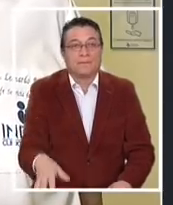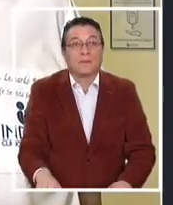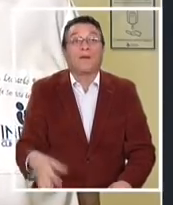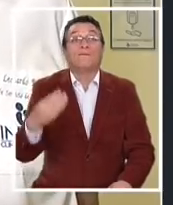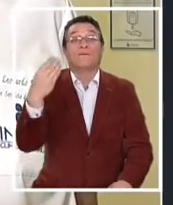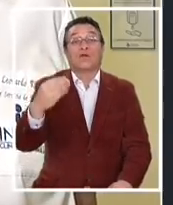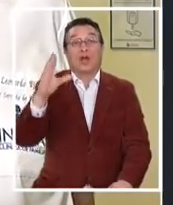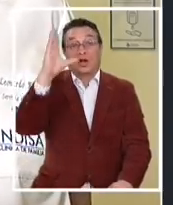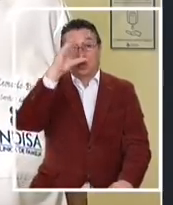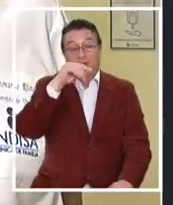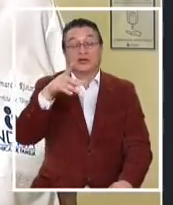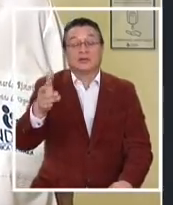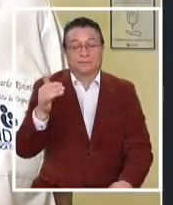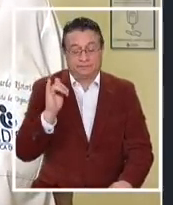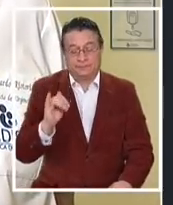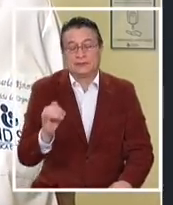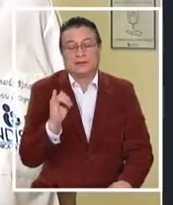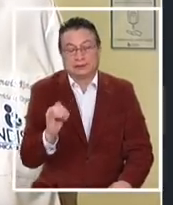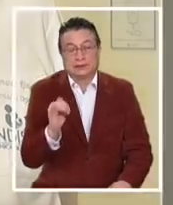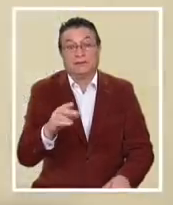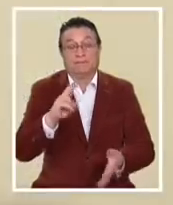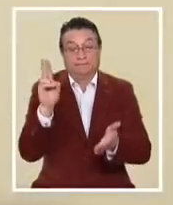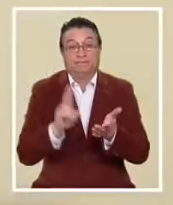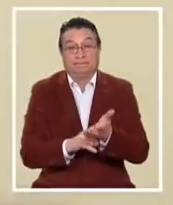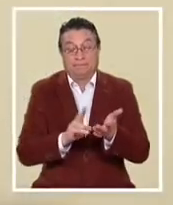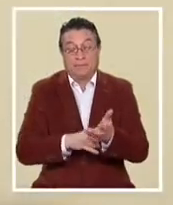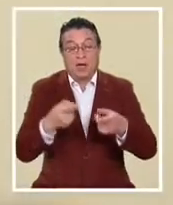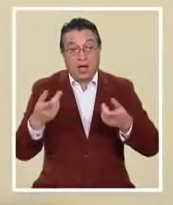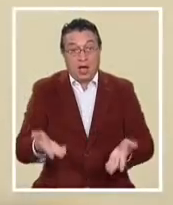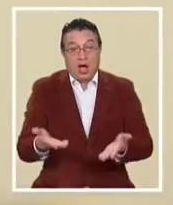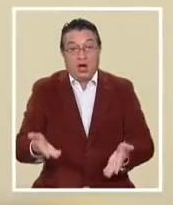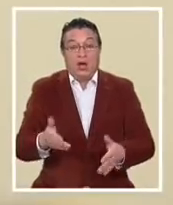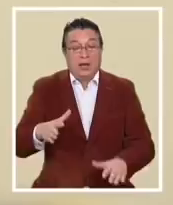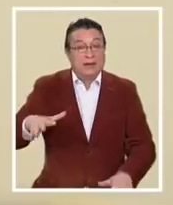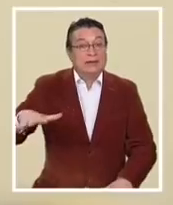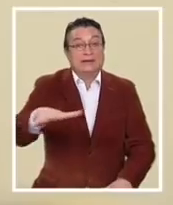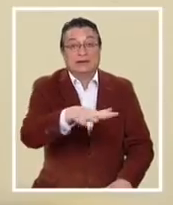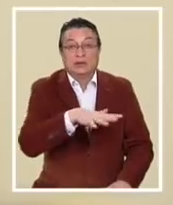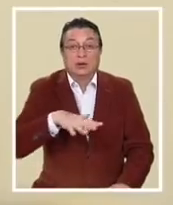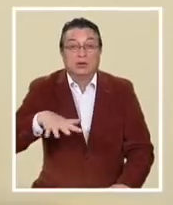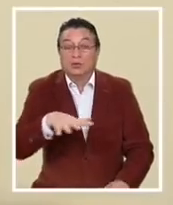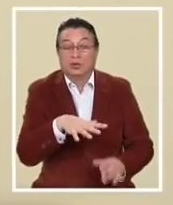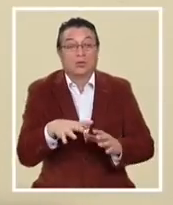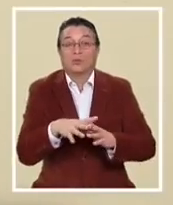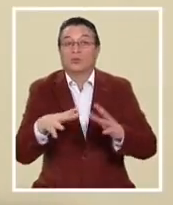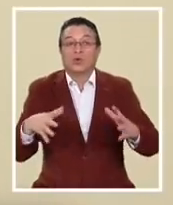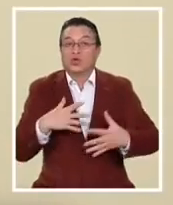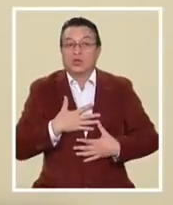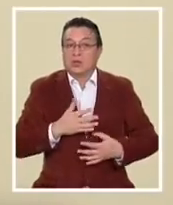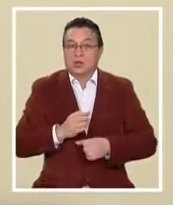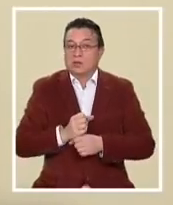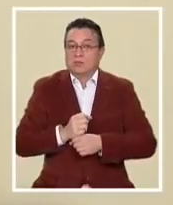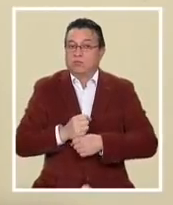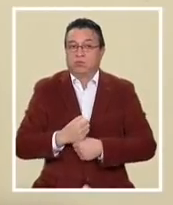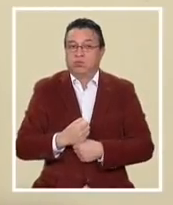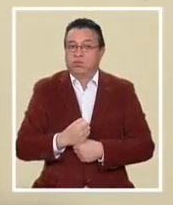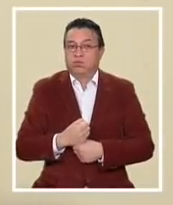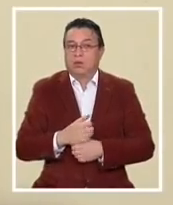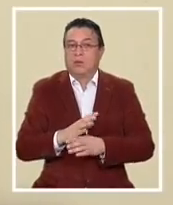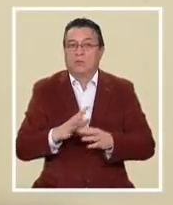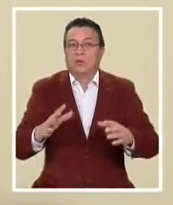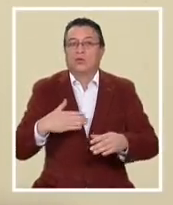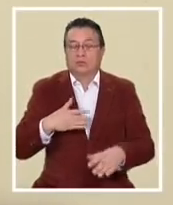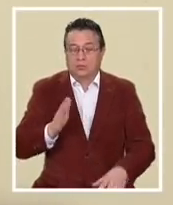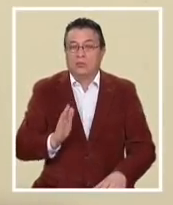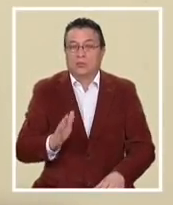Buenas noches, Matías. Sí, efectivamente estamos viviendo una situación que nos tiene bastante afligidos, ¿ya? Permanentemente